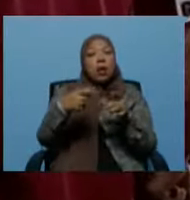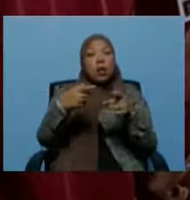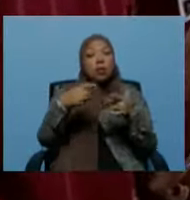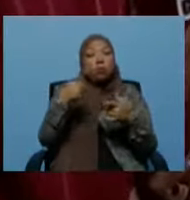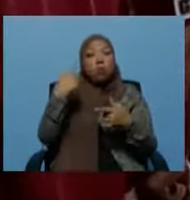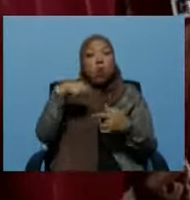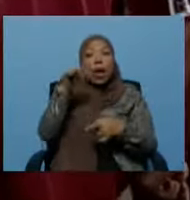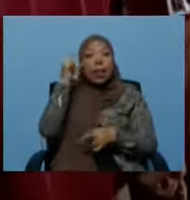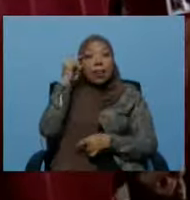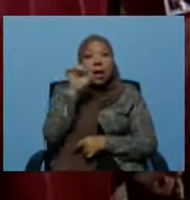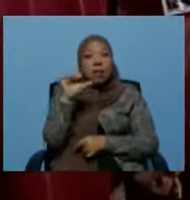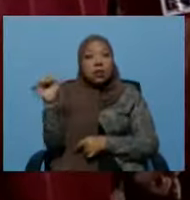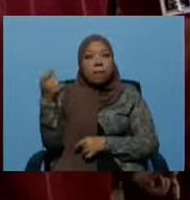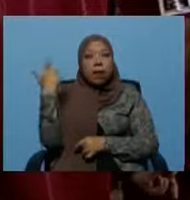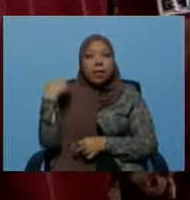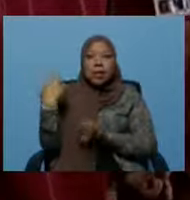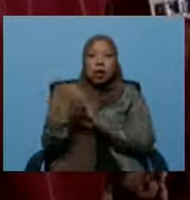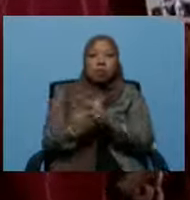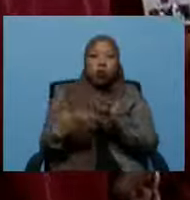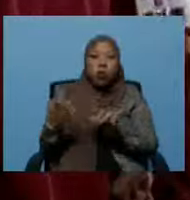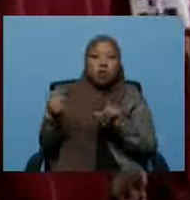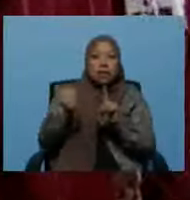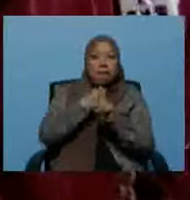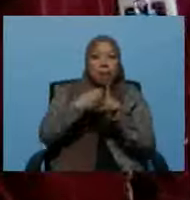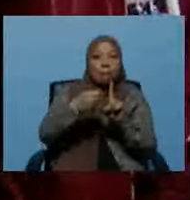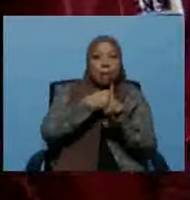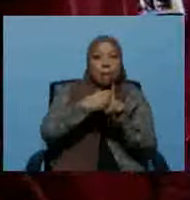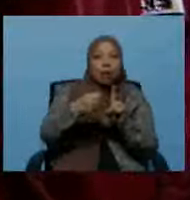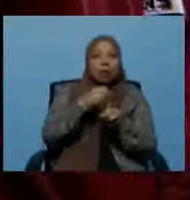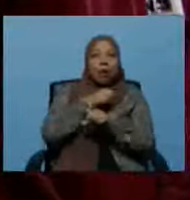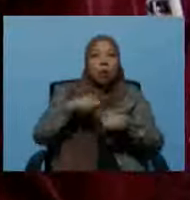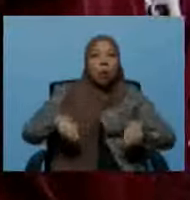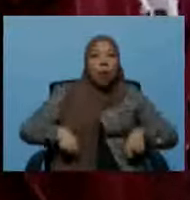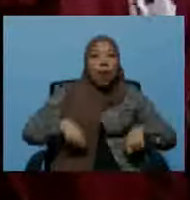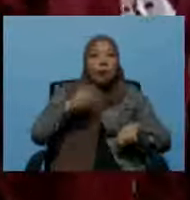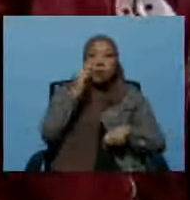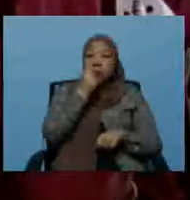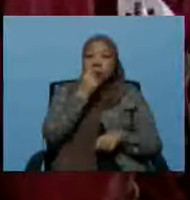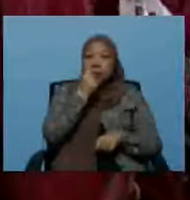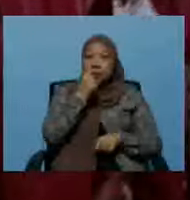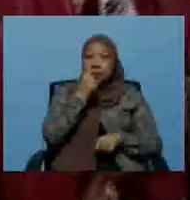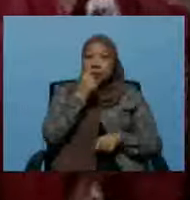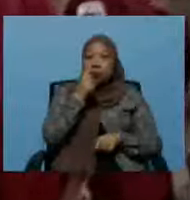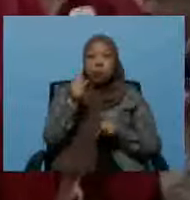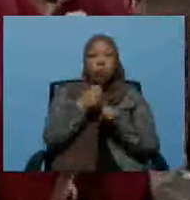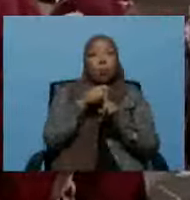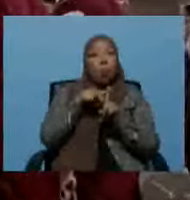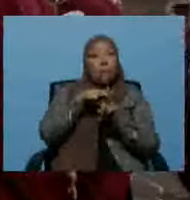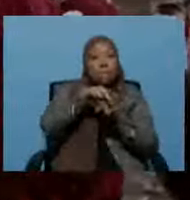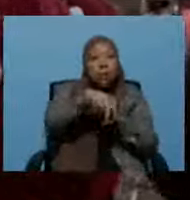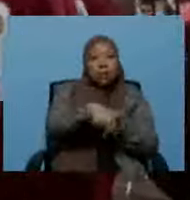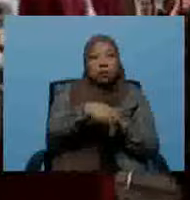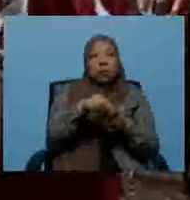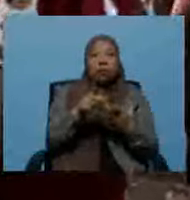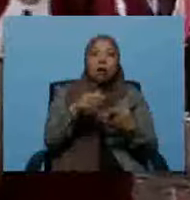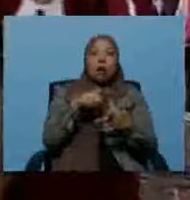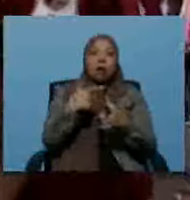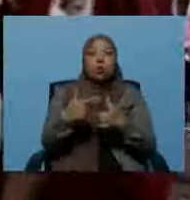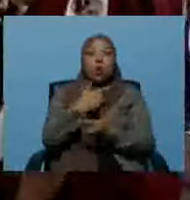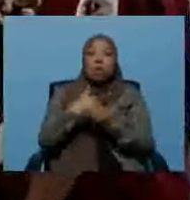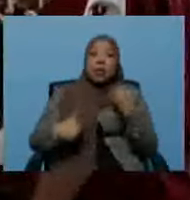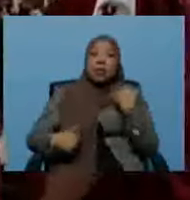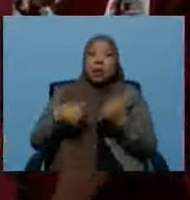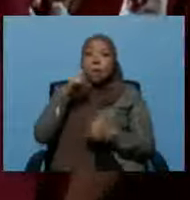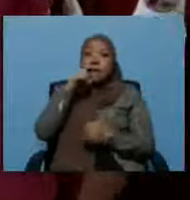de su trabajo. El presidente constitucional de la República Bolivariana de Venezuela, Nicolás Maduro, también fue muy enfático y aseguró que todos